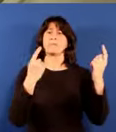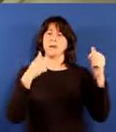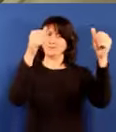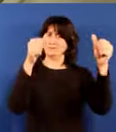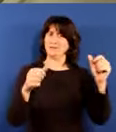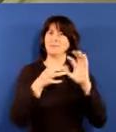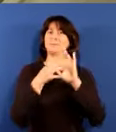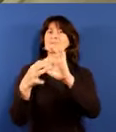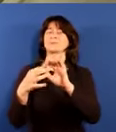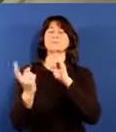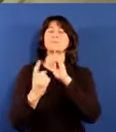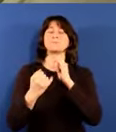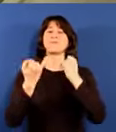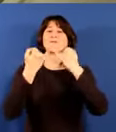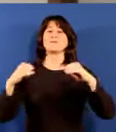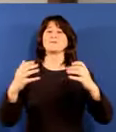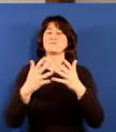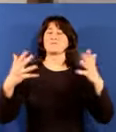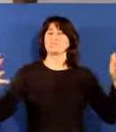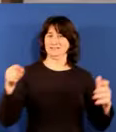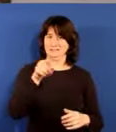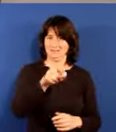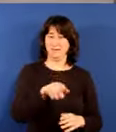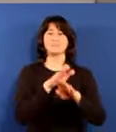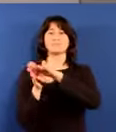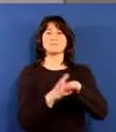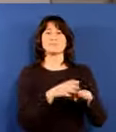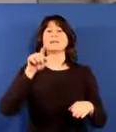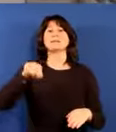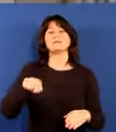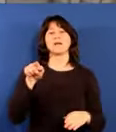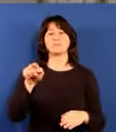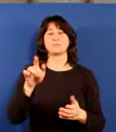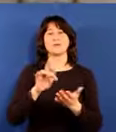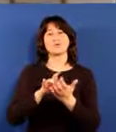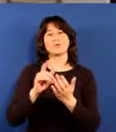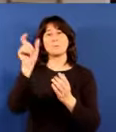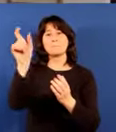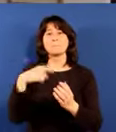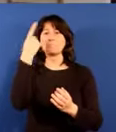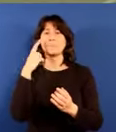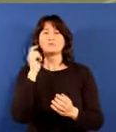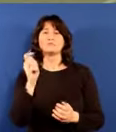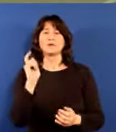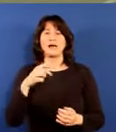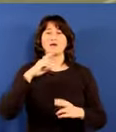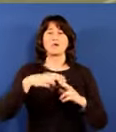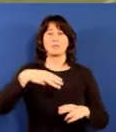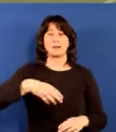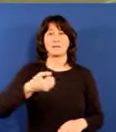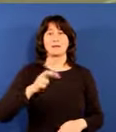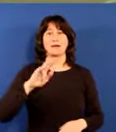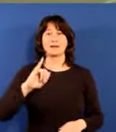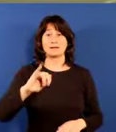objetos personales traídos ex proceso desde su casa en Madrid, la videocreación Bilbao la muerte y ejemplos de su participación en multitud